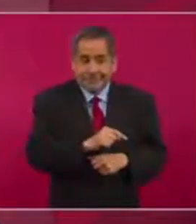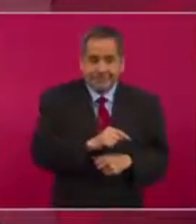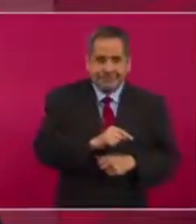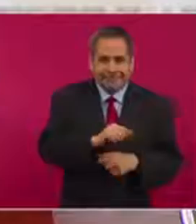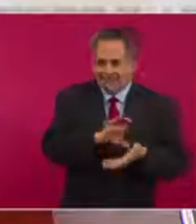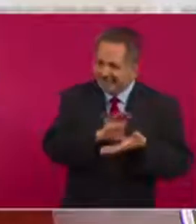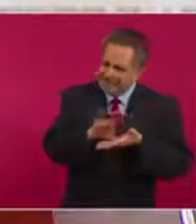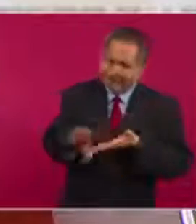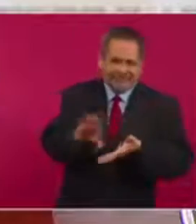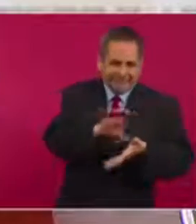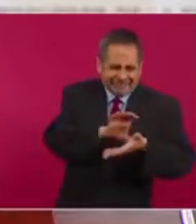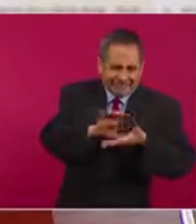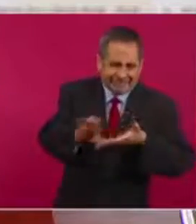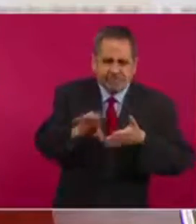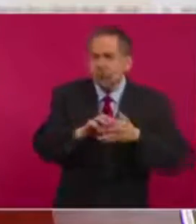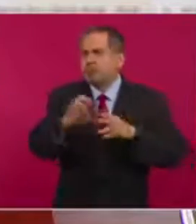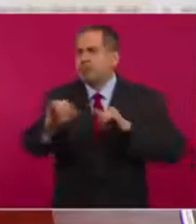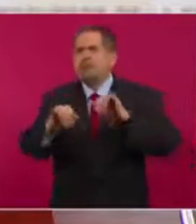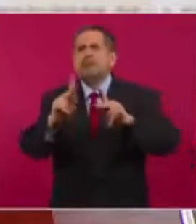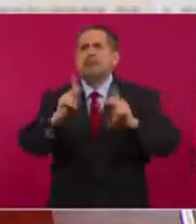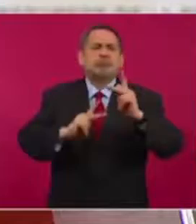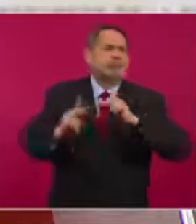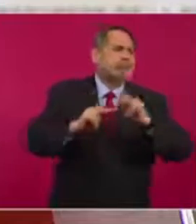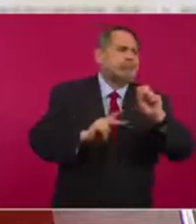muchos recursos, comprometen recursos,